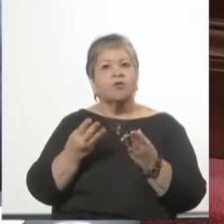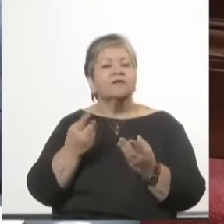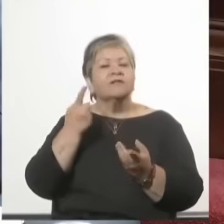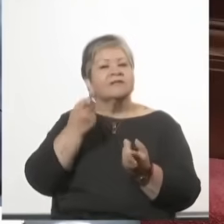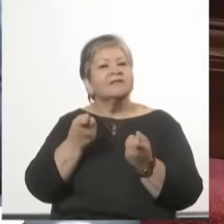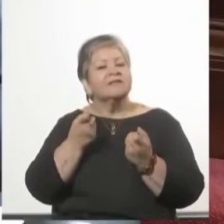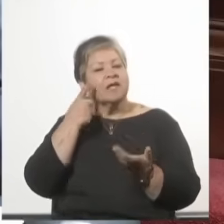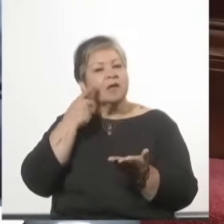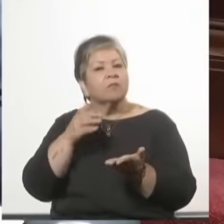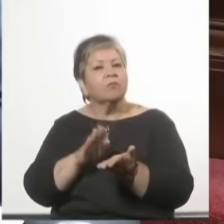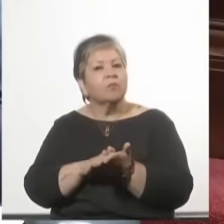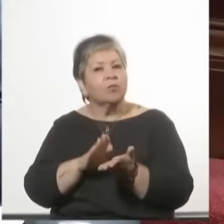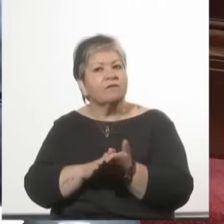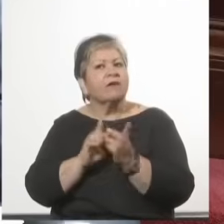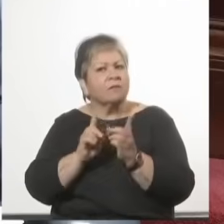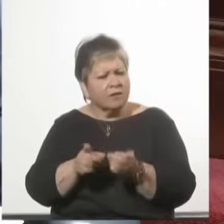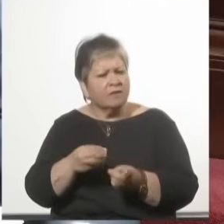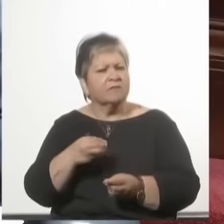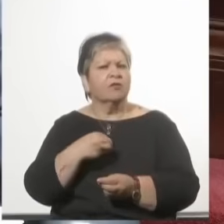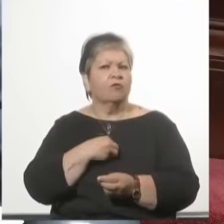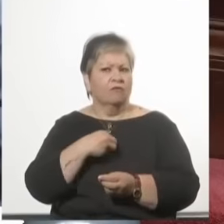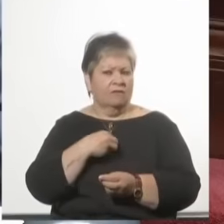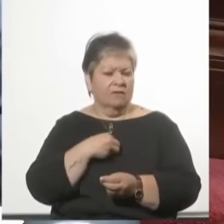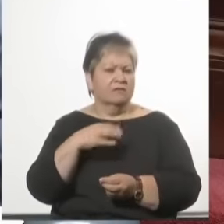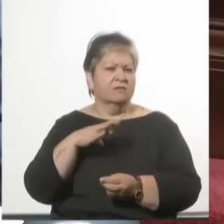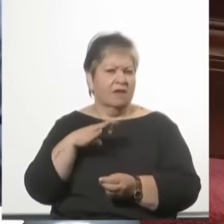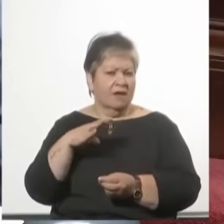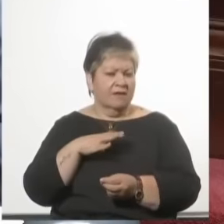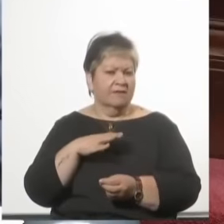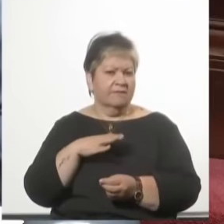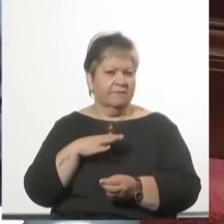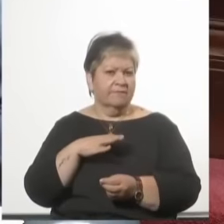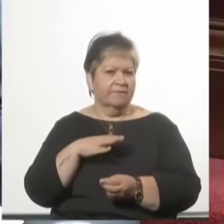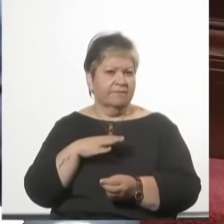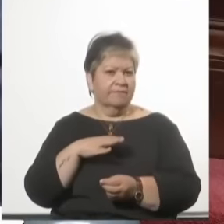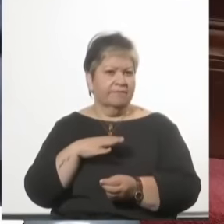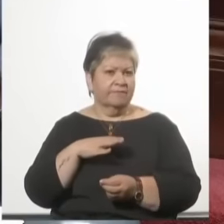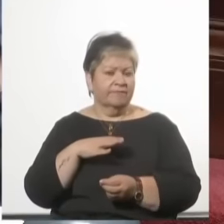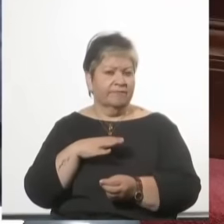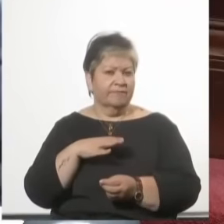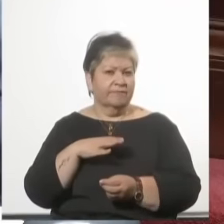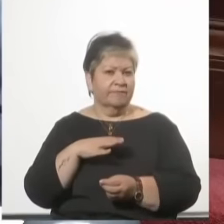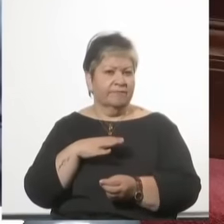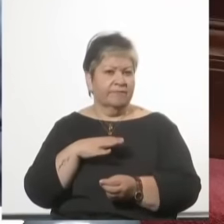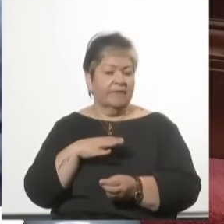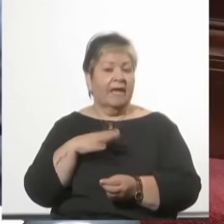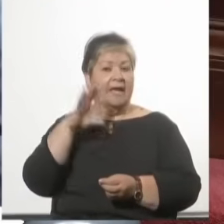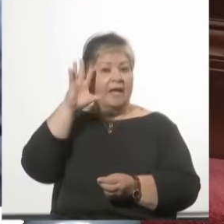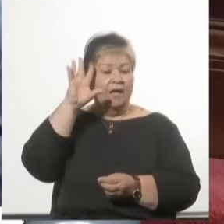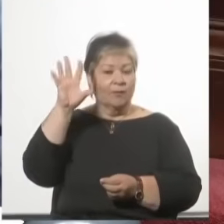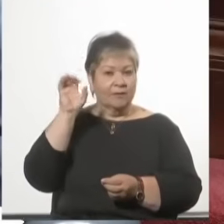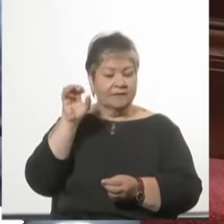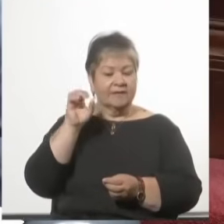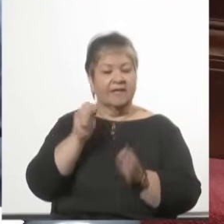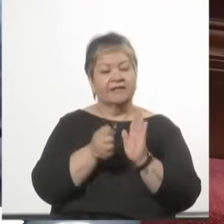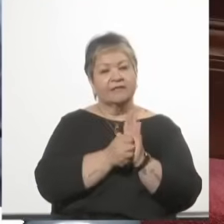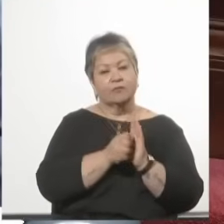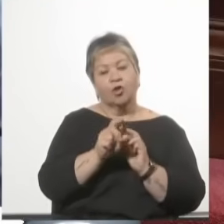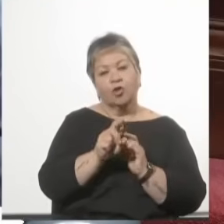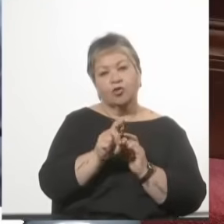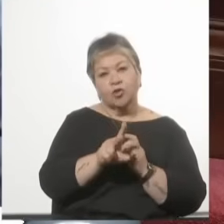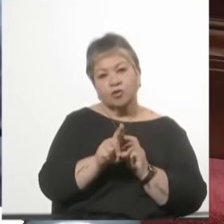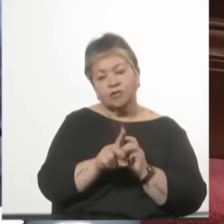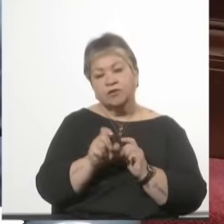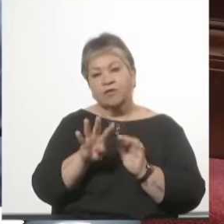fe, principios generales del derecho que resultan de plena aplicación a este caso. Recordemos que el artículo 1291